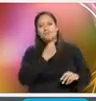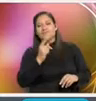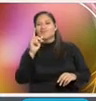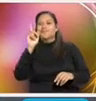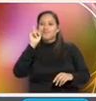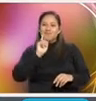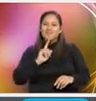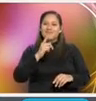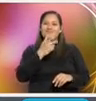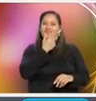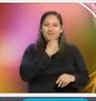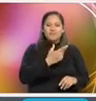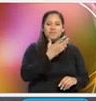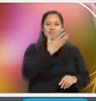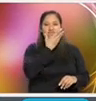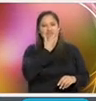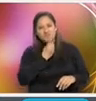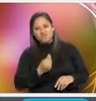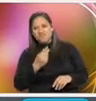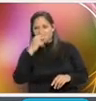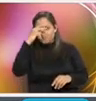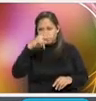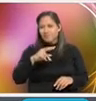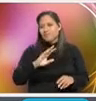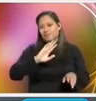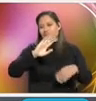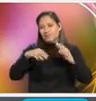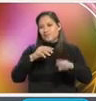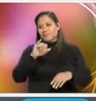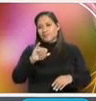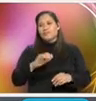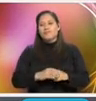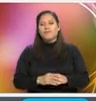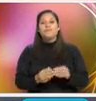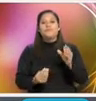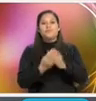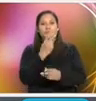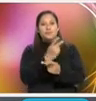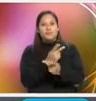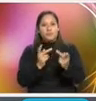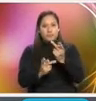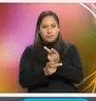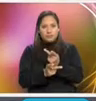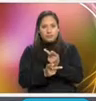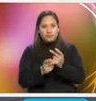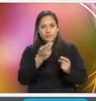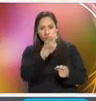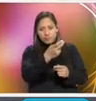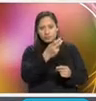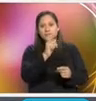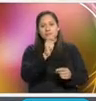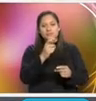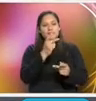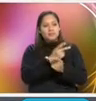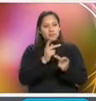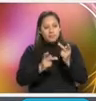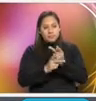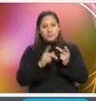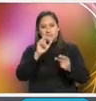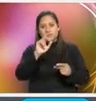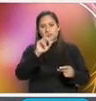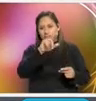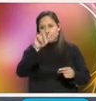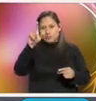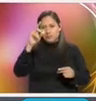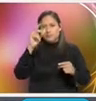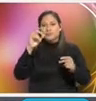el machismo mexicano, y bueno, y en todo el mundo, ¿no? Estrena esta producción, también es parte de la producción del Instituto Nacional de